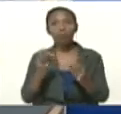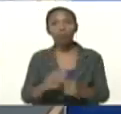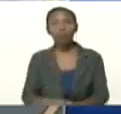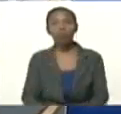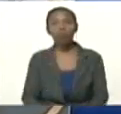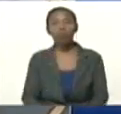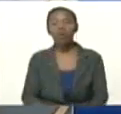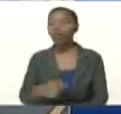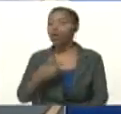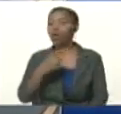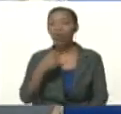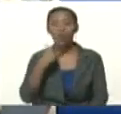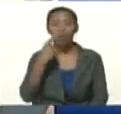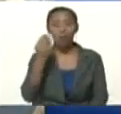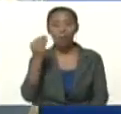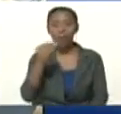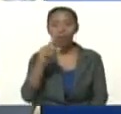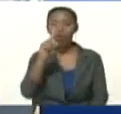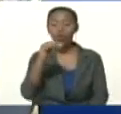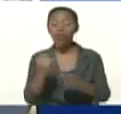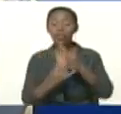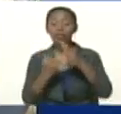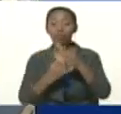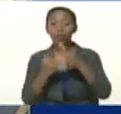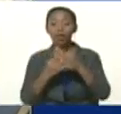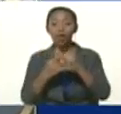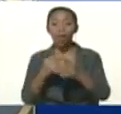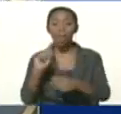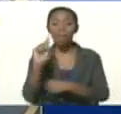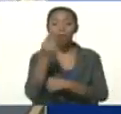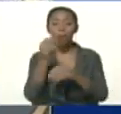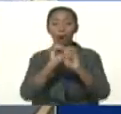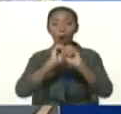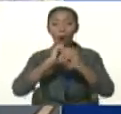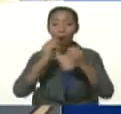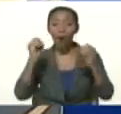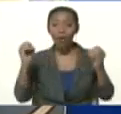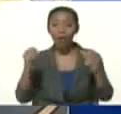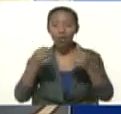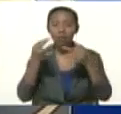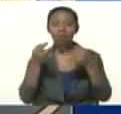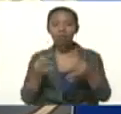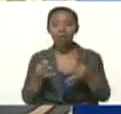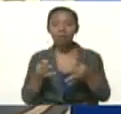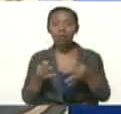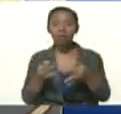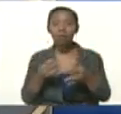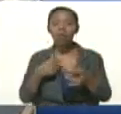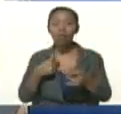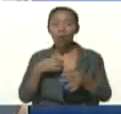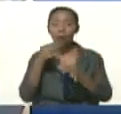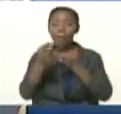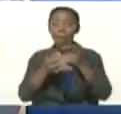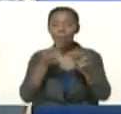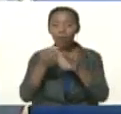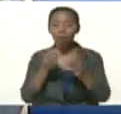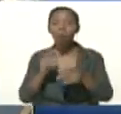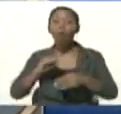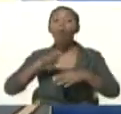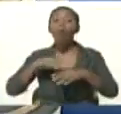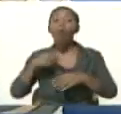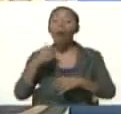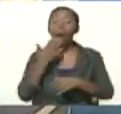No digo más, pero va a ser un instrumento de primer orden. Lo explico cuando la aplique.